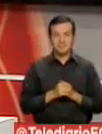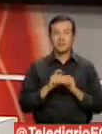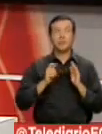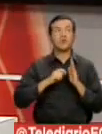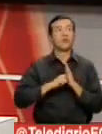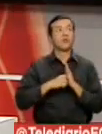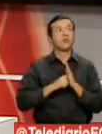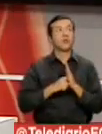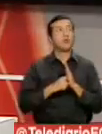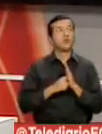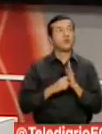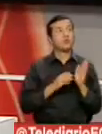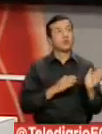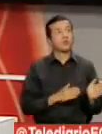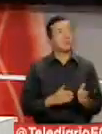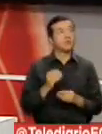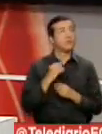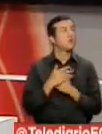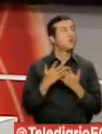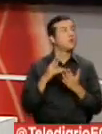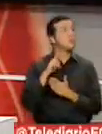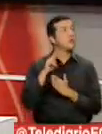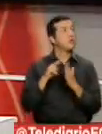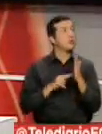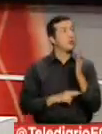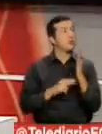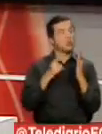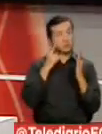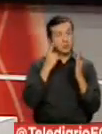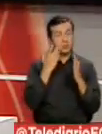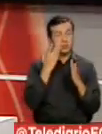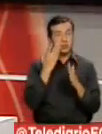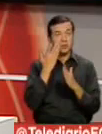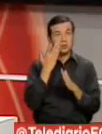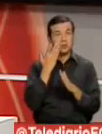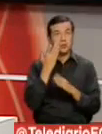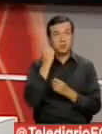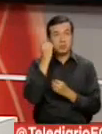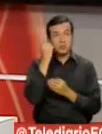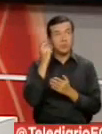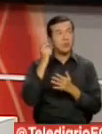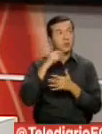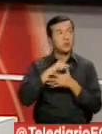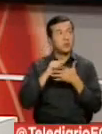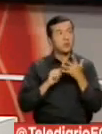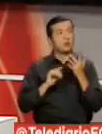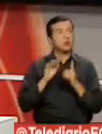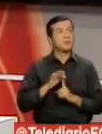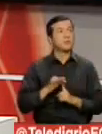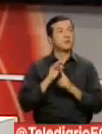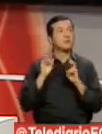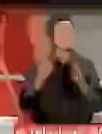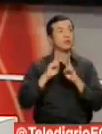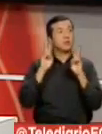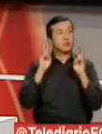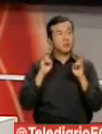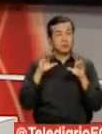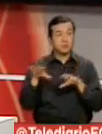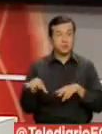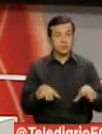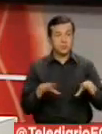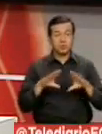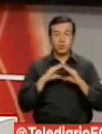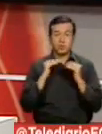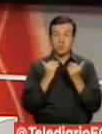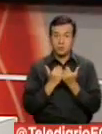Contraloría General del Estado se realizó la lectura del borrador del informe de auditoría especial sobre la actuación del